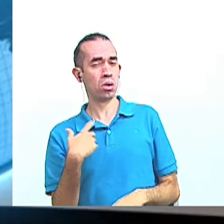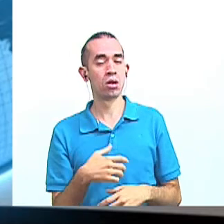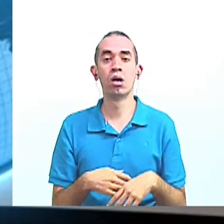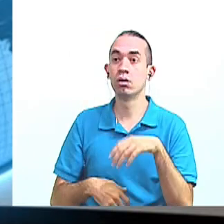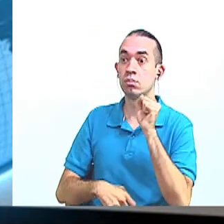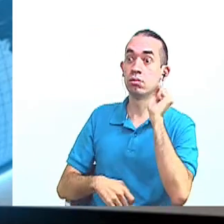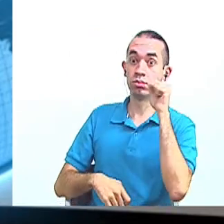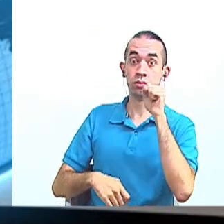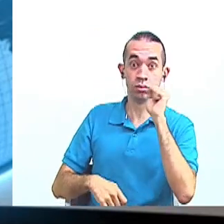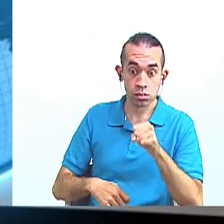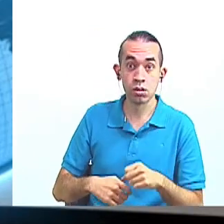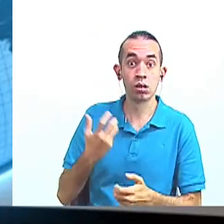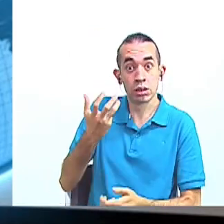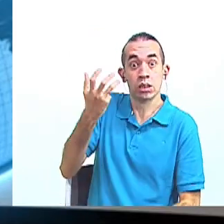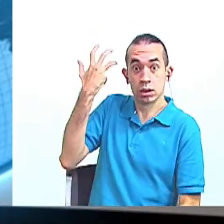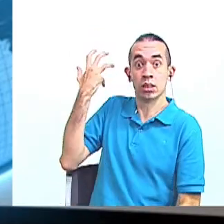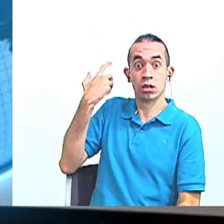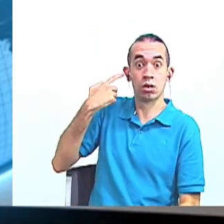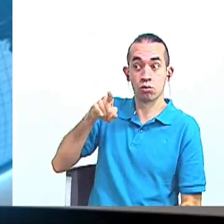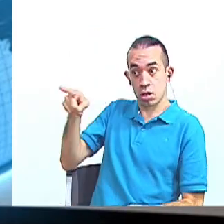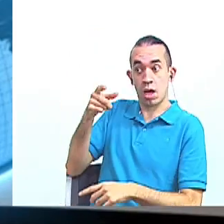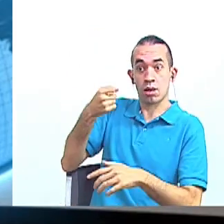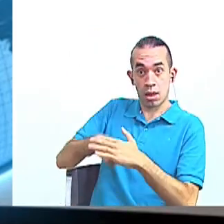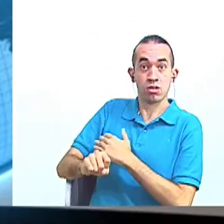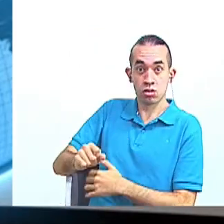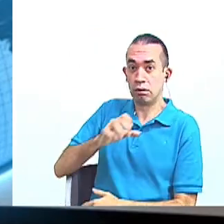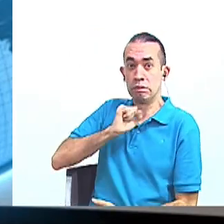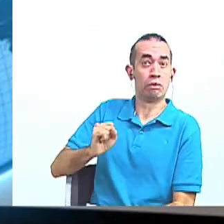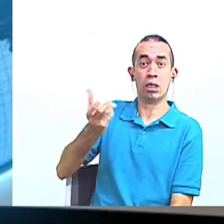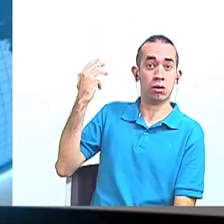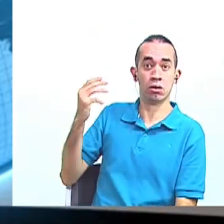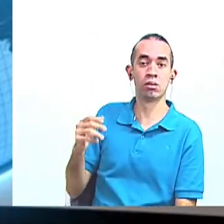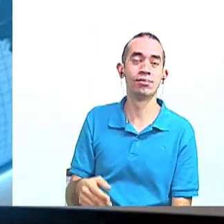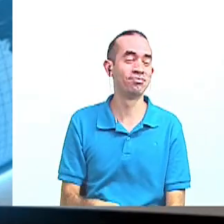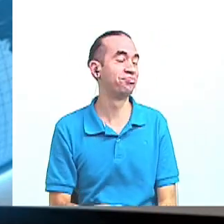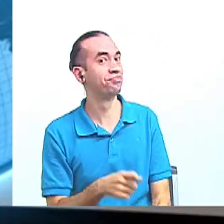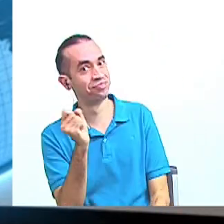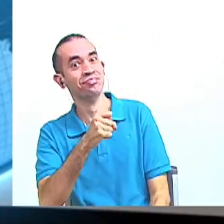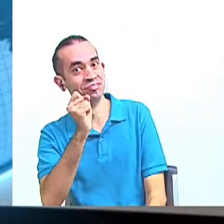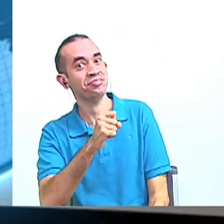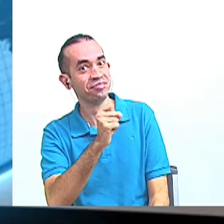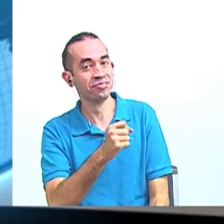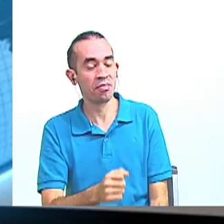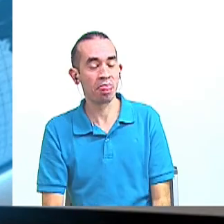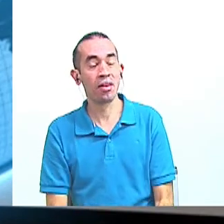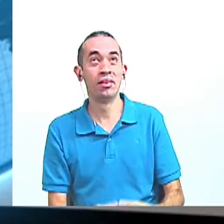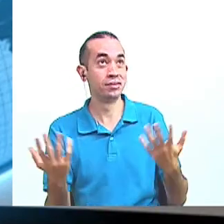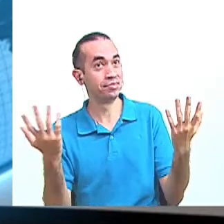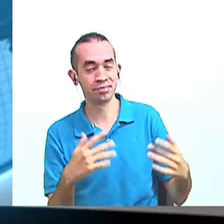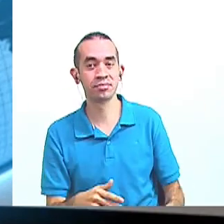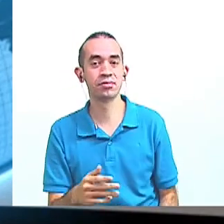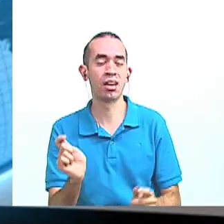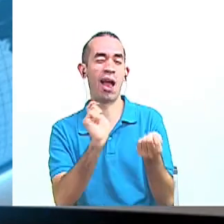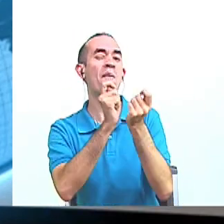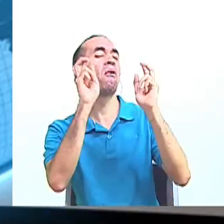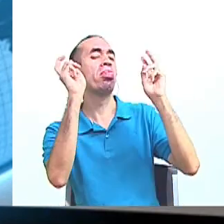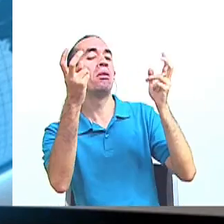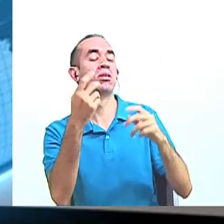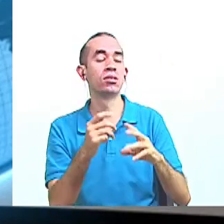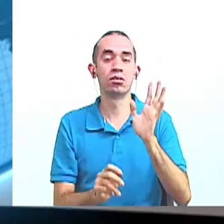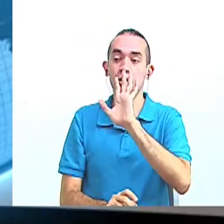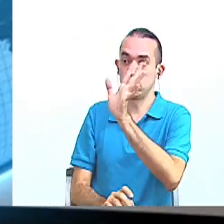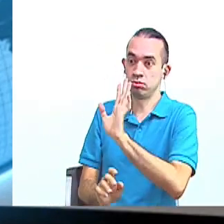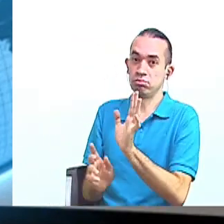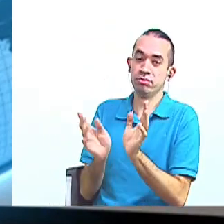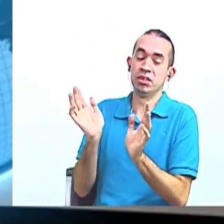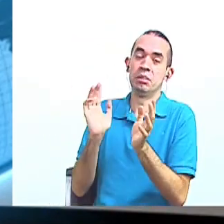el siglo en el que vos naciste. Sí, exactamente. Bueno, mejor cambiamos de tema, AC, para no Opino